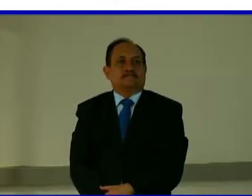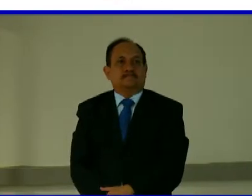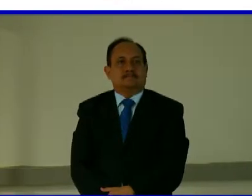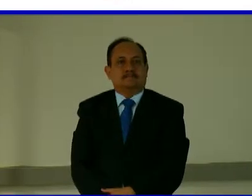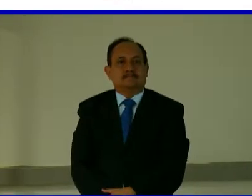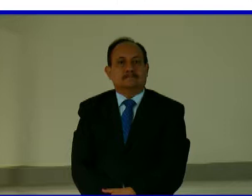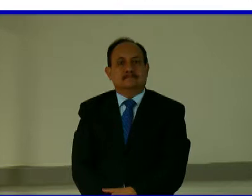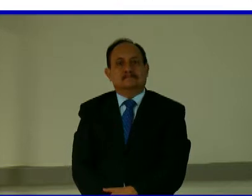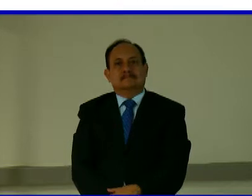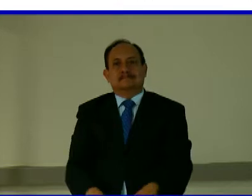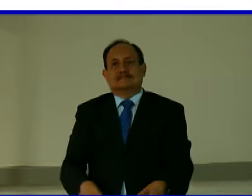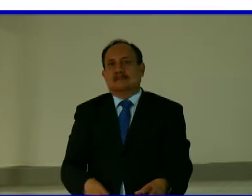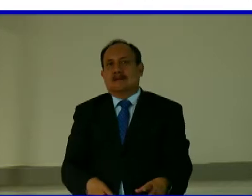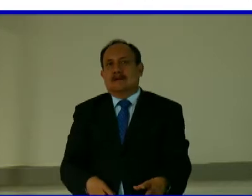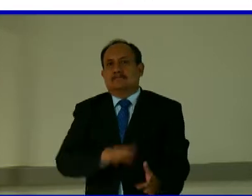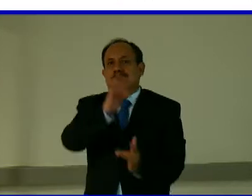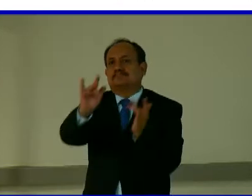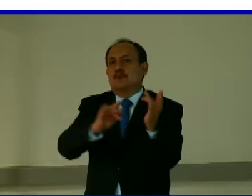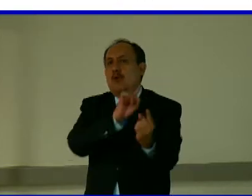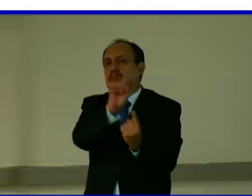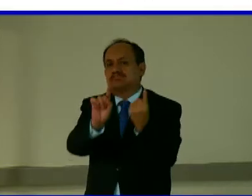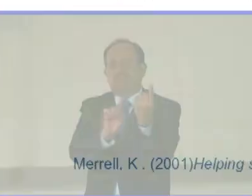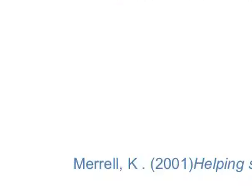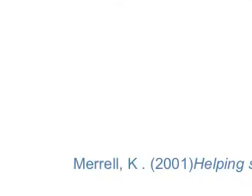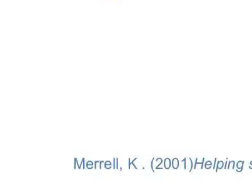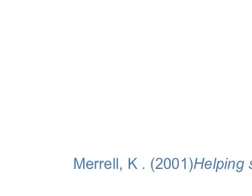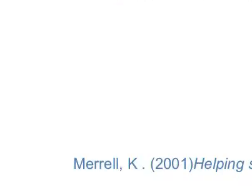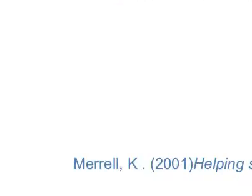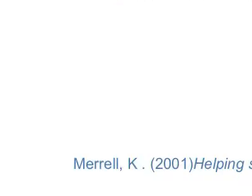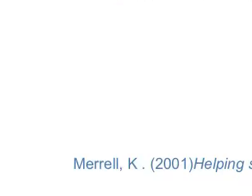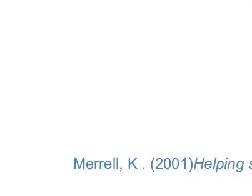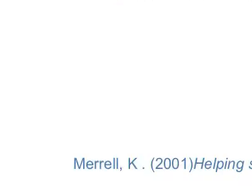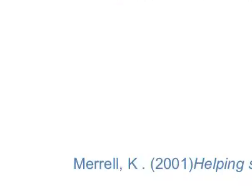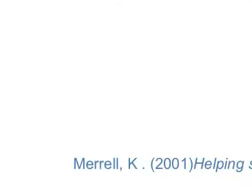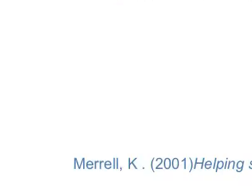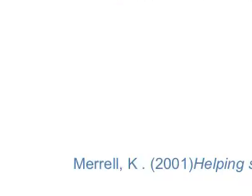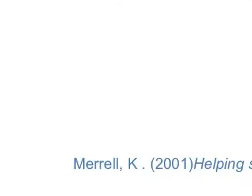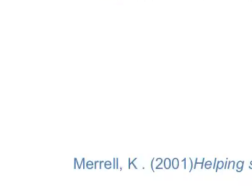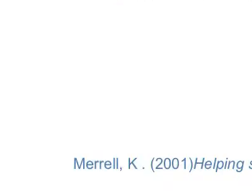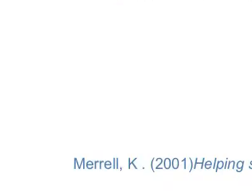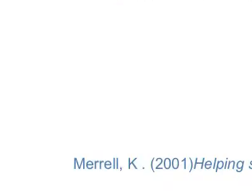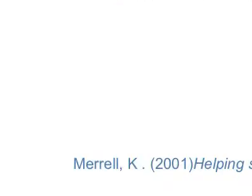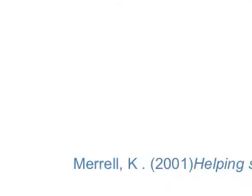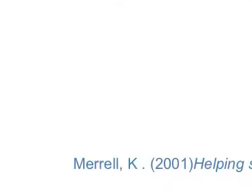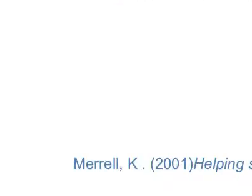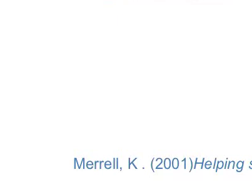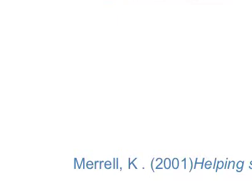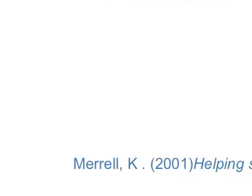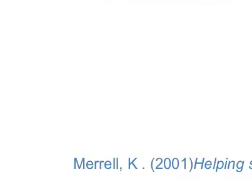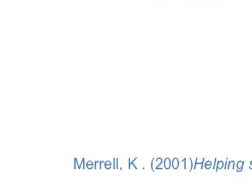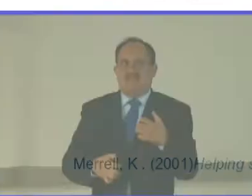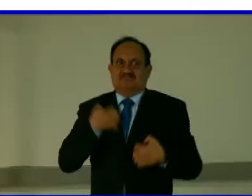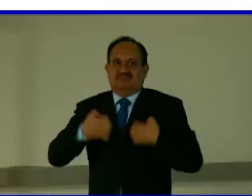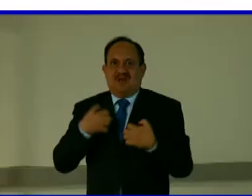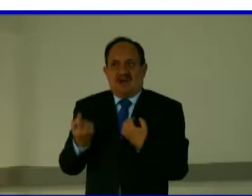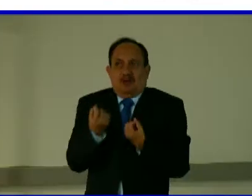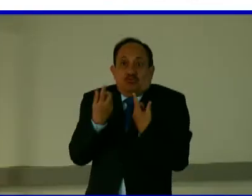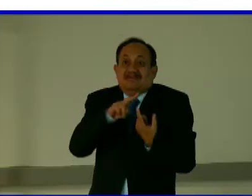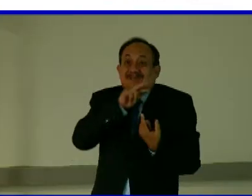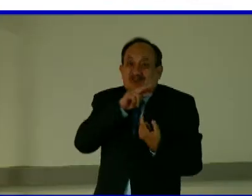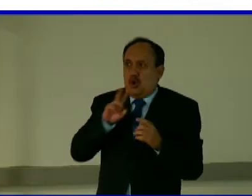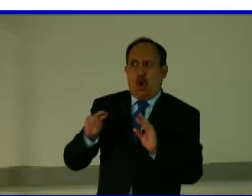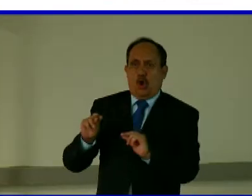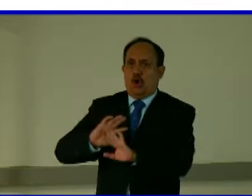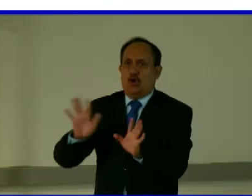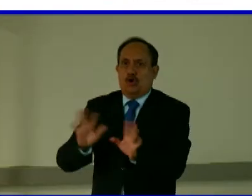Afecta la interacción social porque se aíslan o son muy irritables, muy inflexibles. Algunos de ellos se preocupan tanto, no